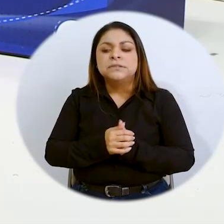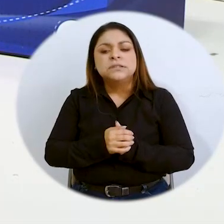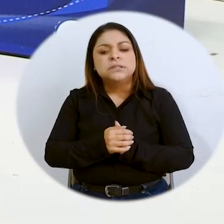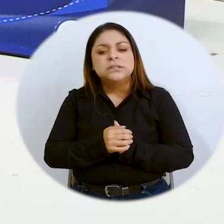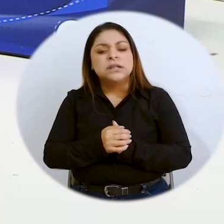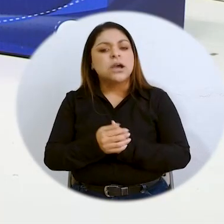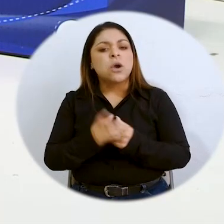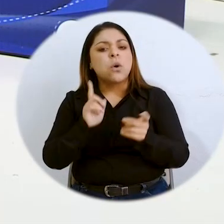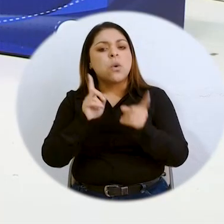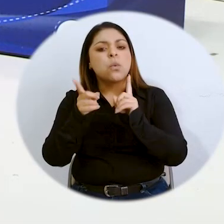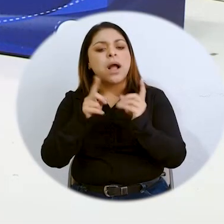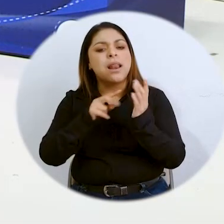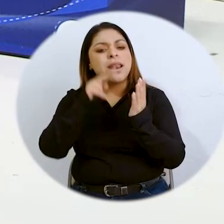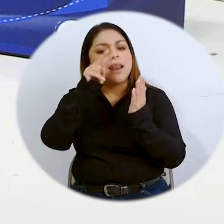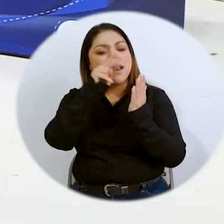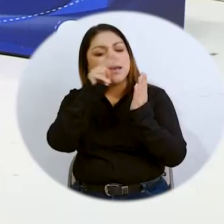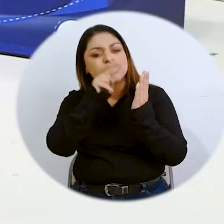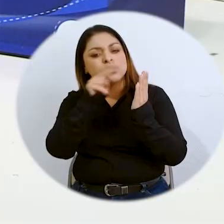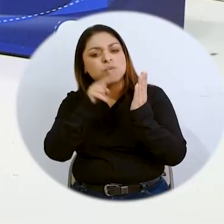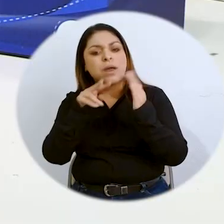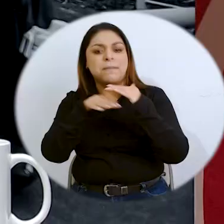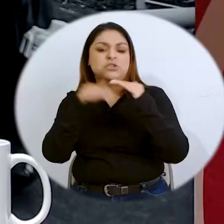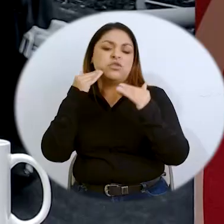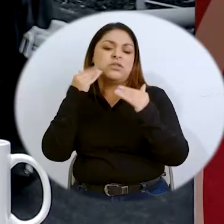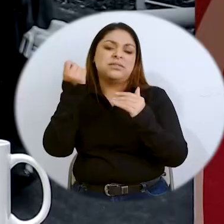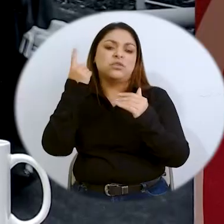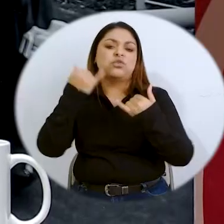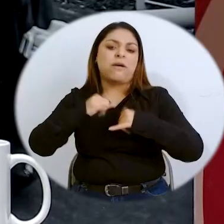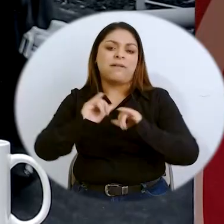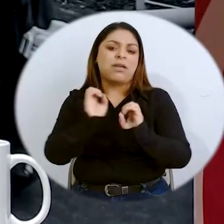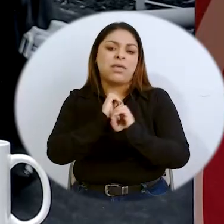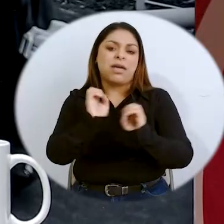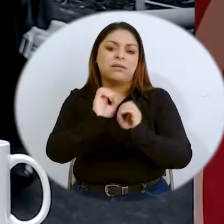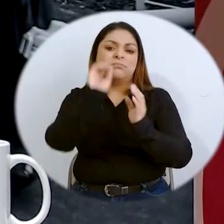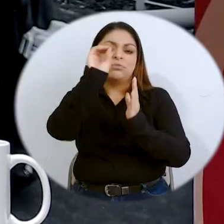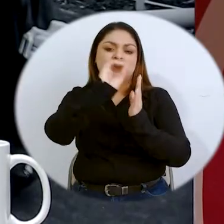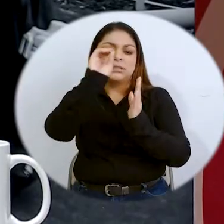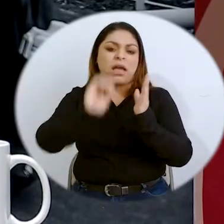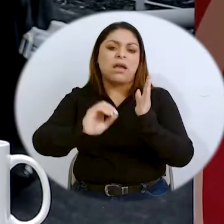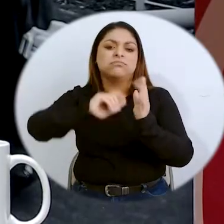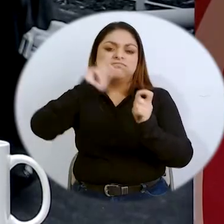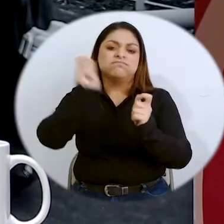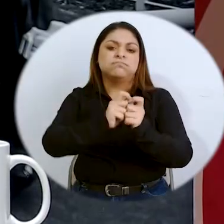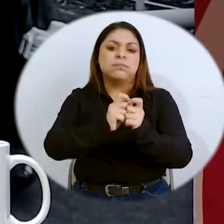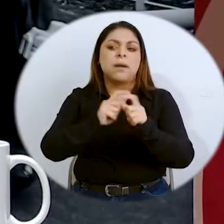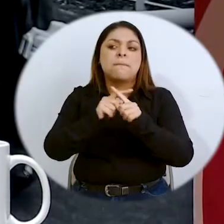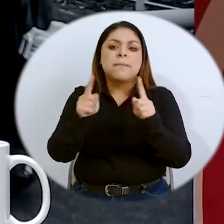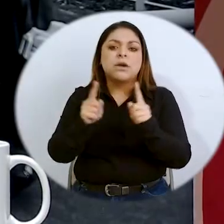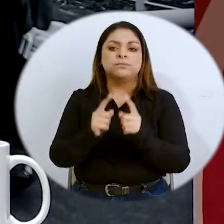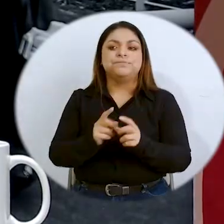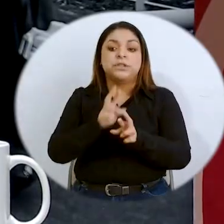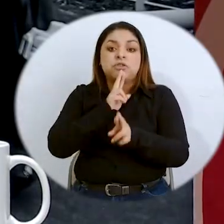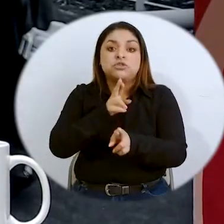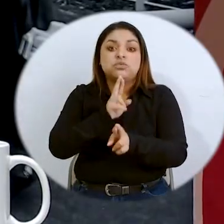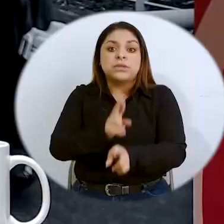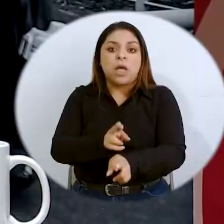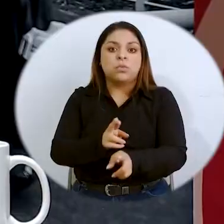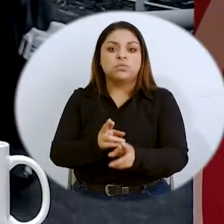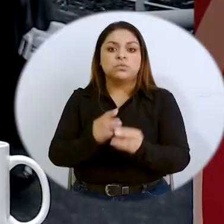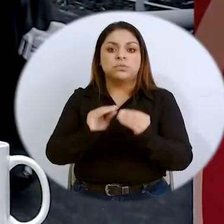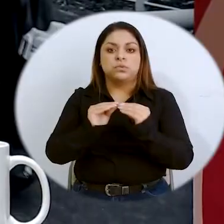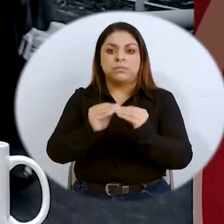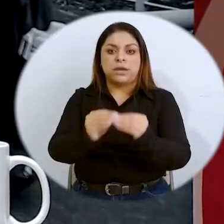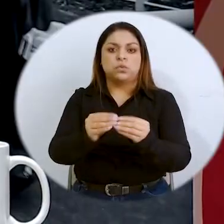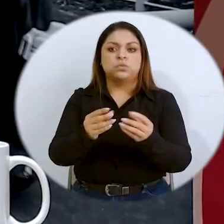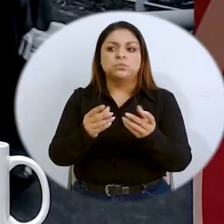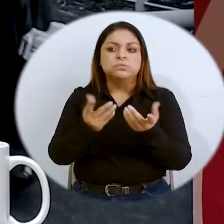básica, yo entiendo porque todavía no tenemos datos definitivos, qué lectura podemos dar a los resultados ya numéricos que